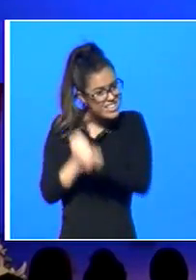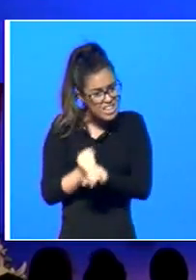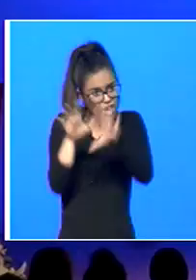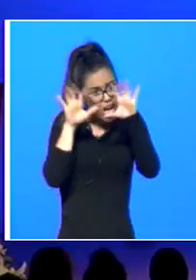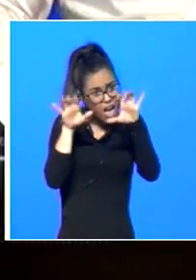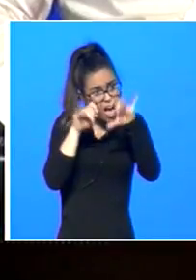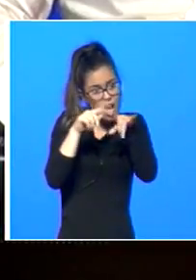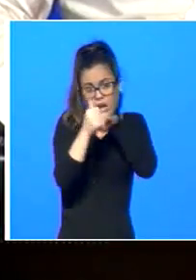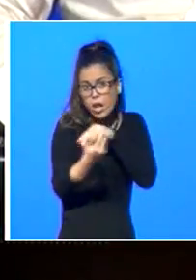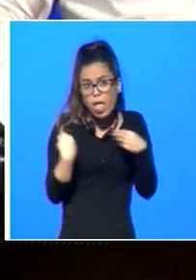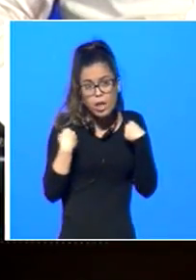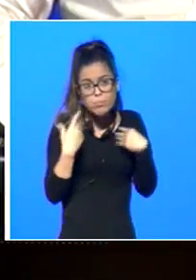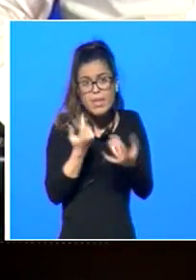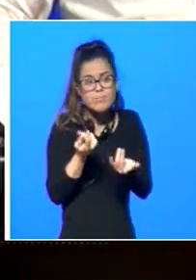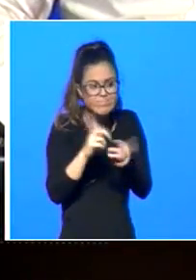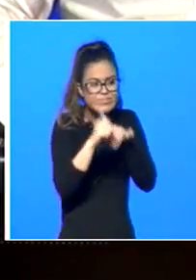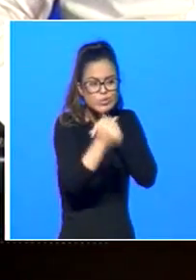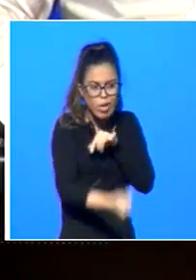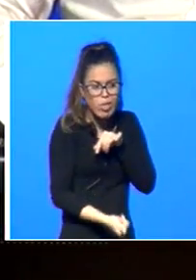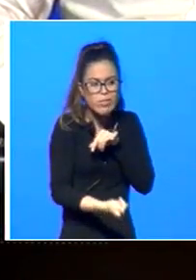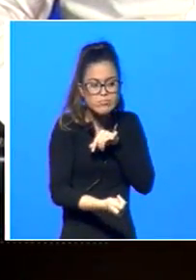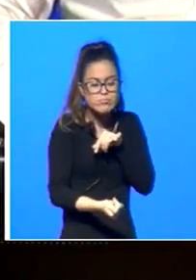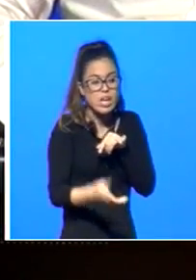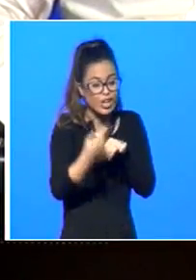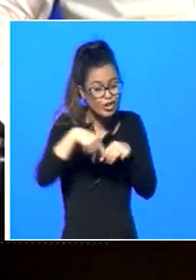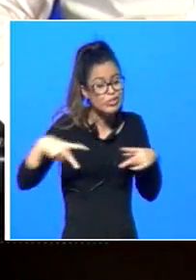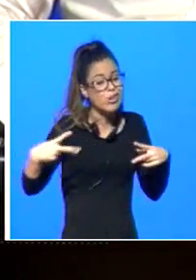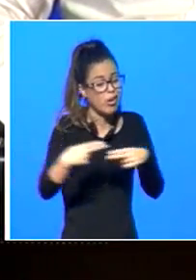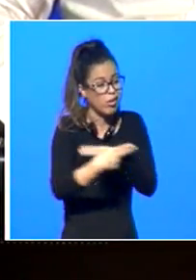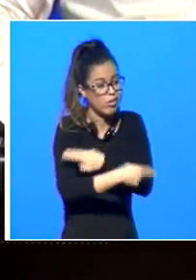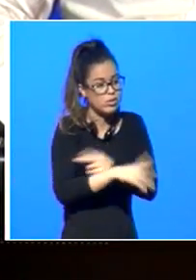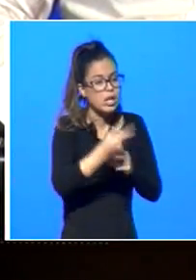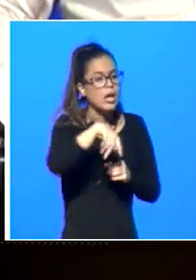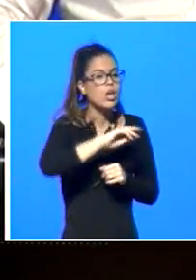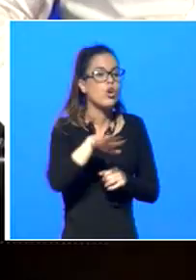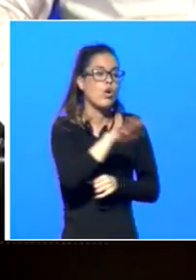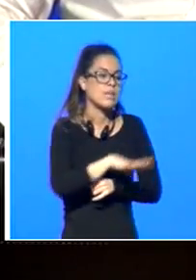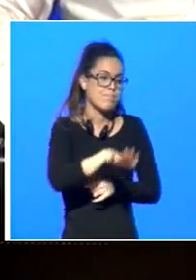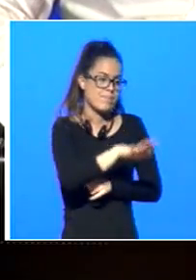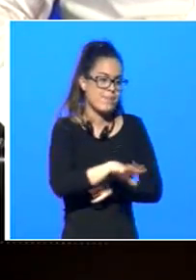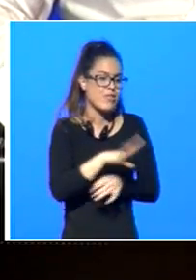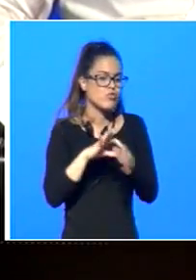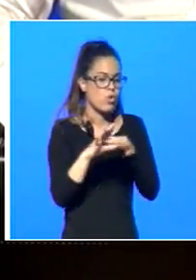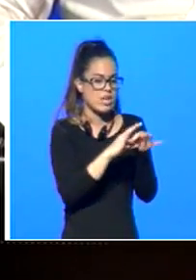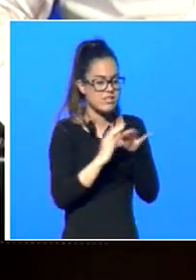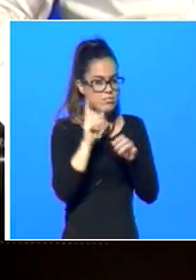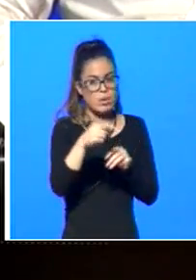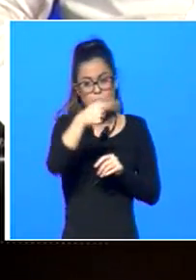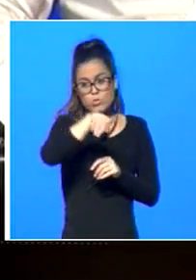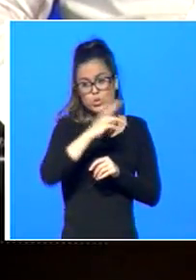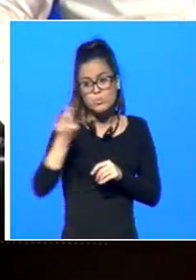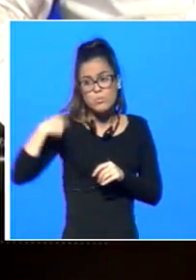las estamos cortando. Y por último, no nos olvidemos de los espacios no lectivos, por Dios, ¿eh? Sois grandes